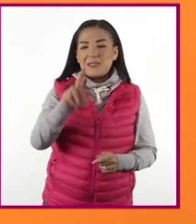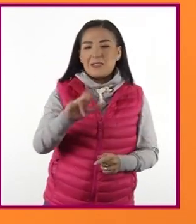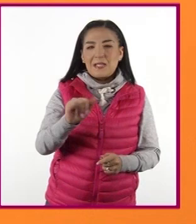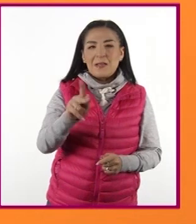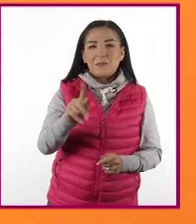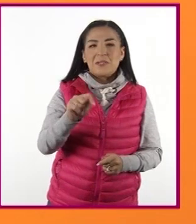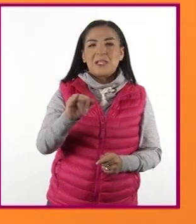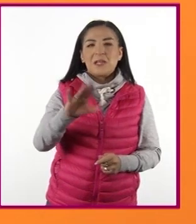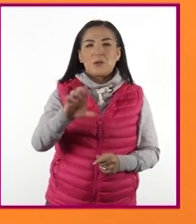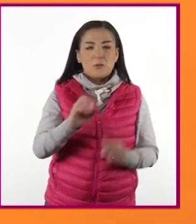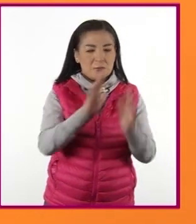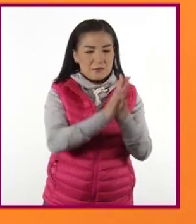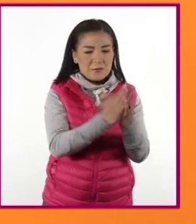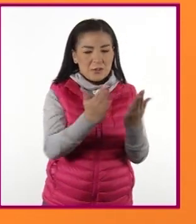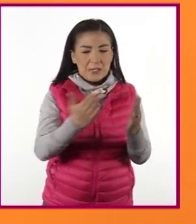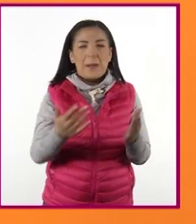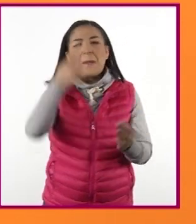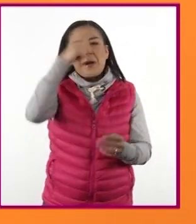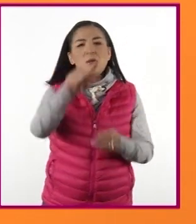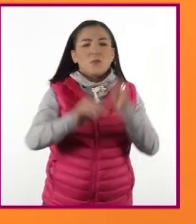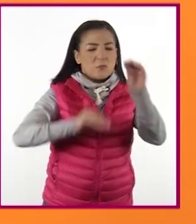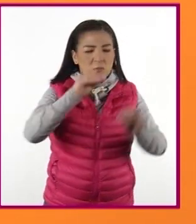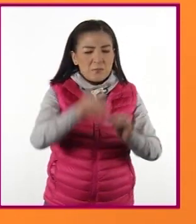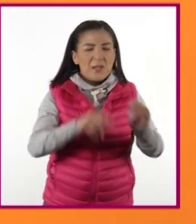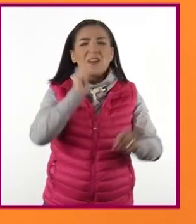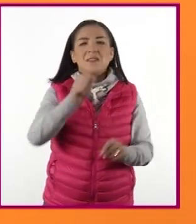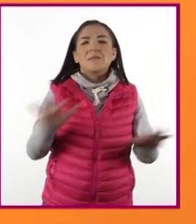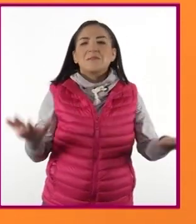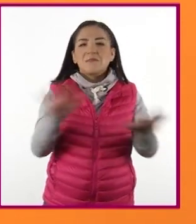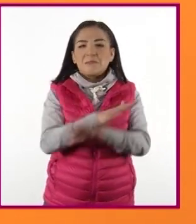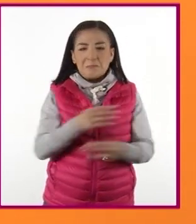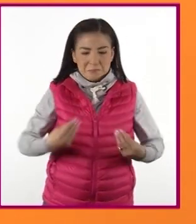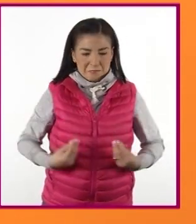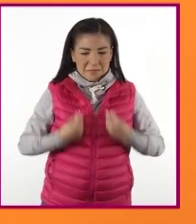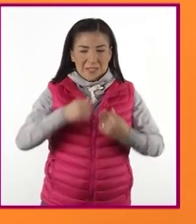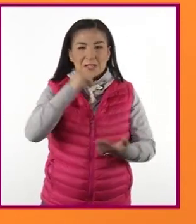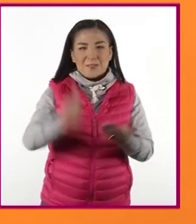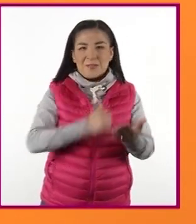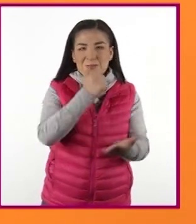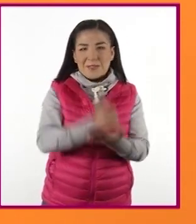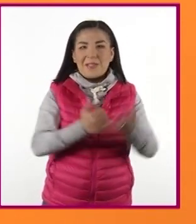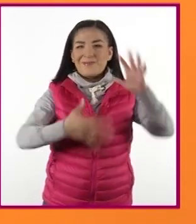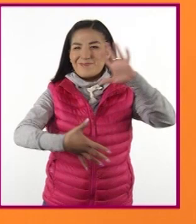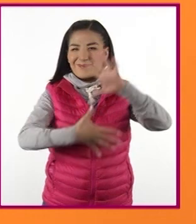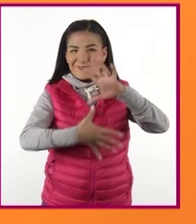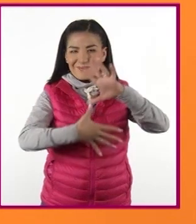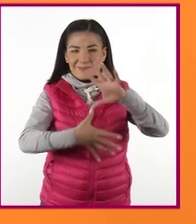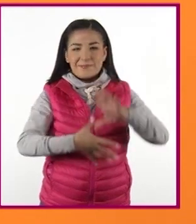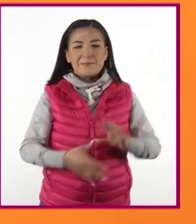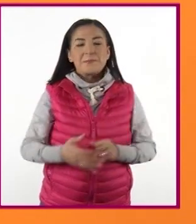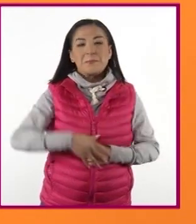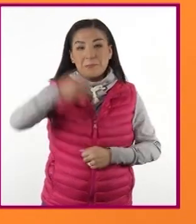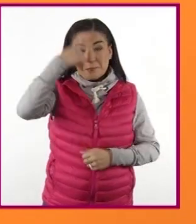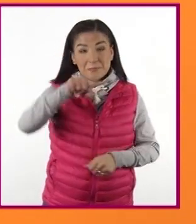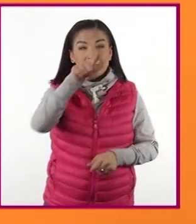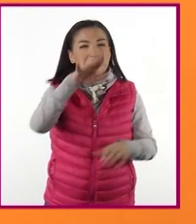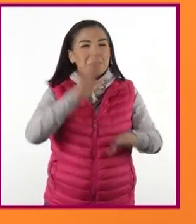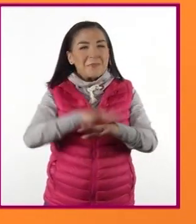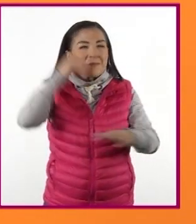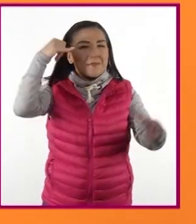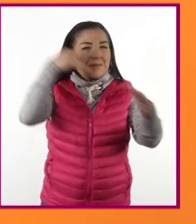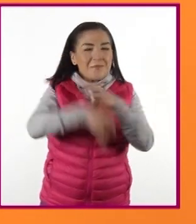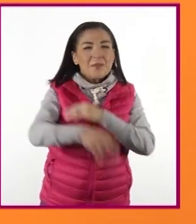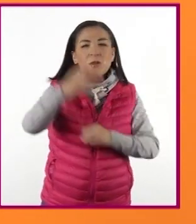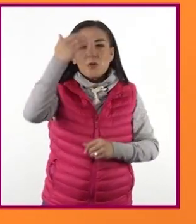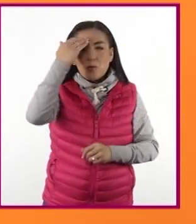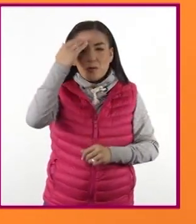de las reformas borbónicas en la vida de las ciudades novohispanas. Para superar el reto y ampliar más su